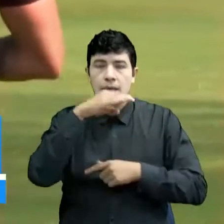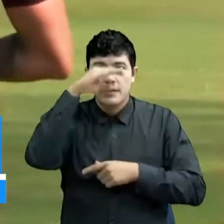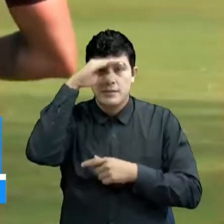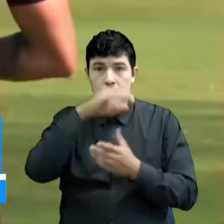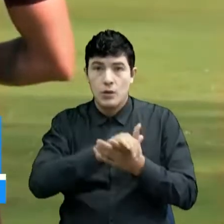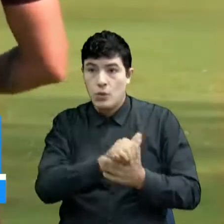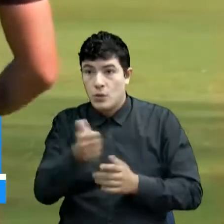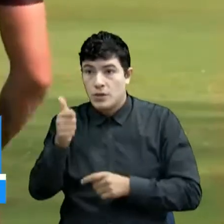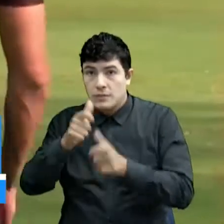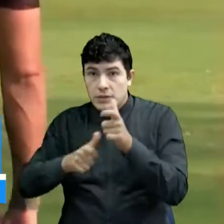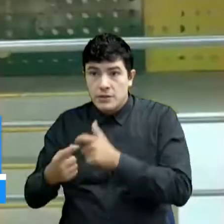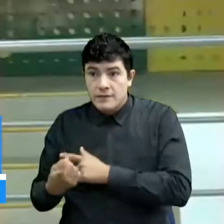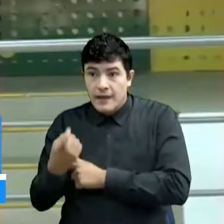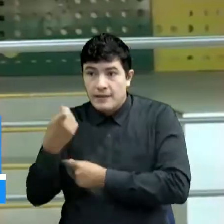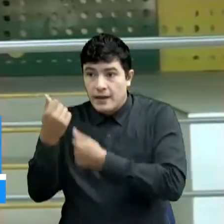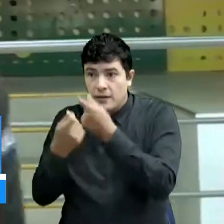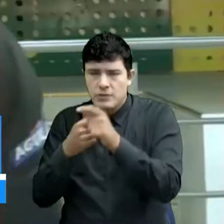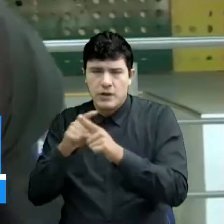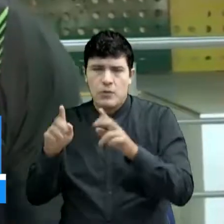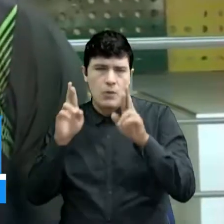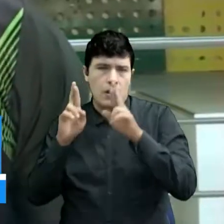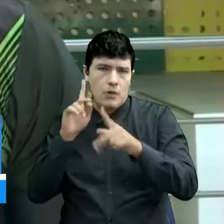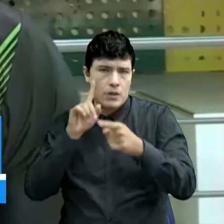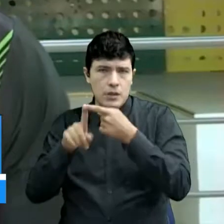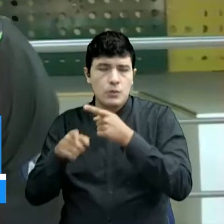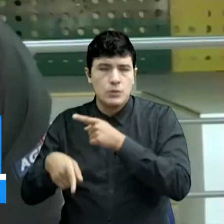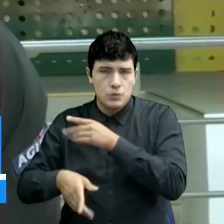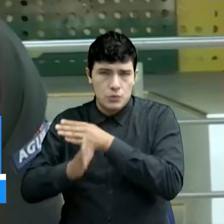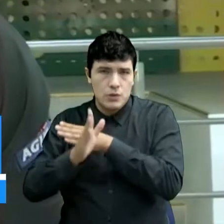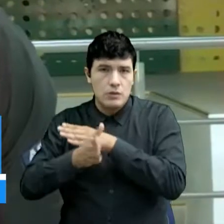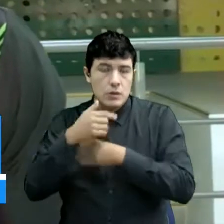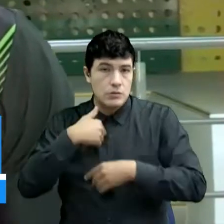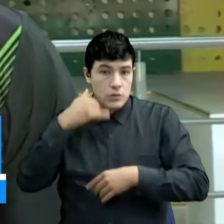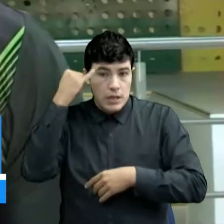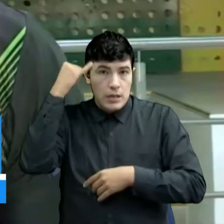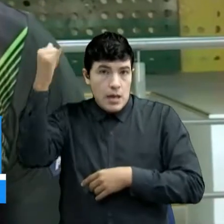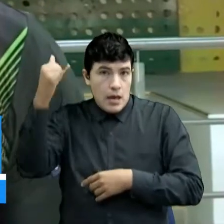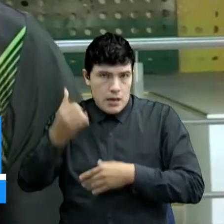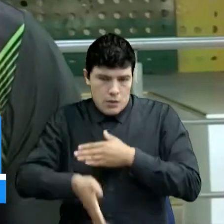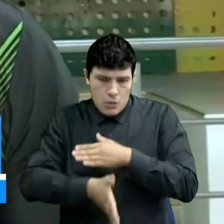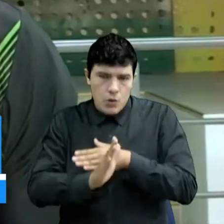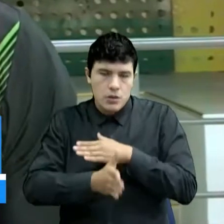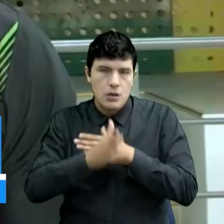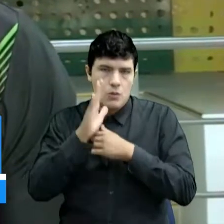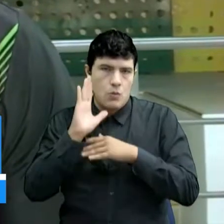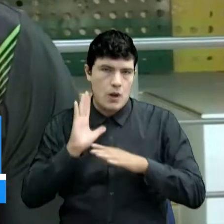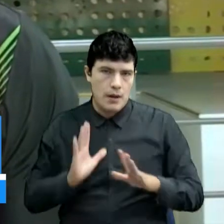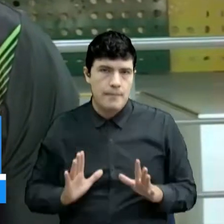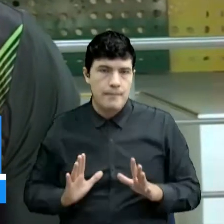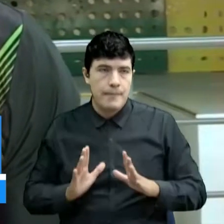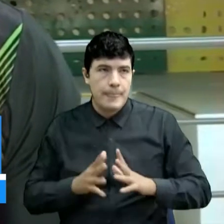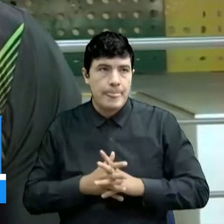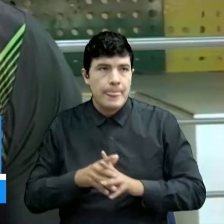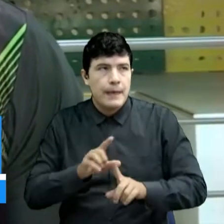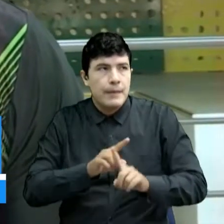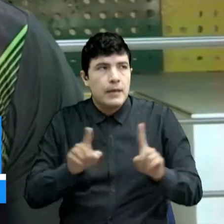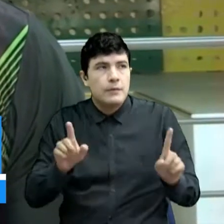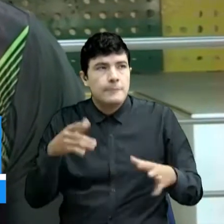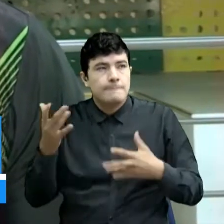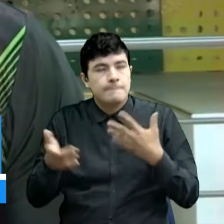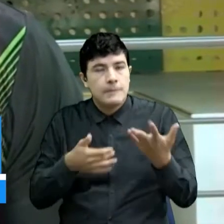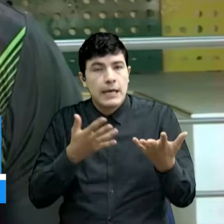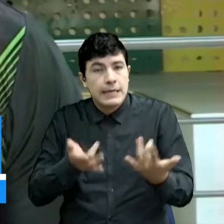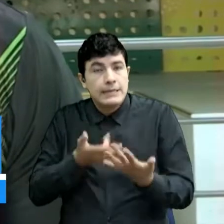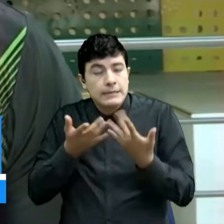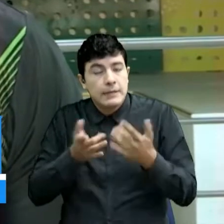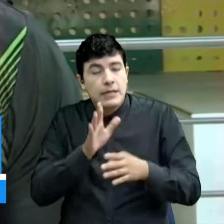negociado, esperan continuar. Pues la idea mía, me gustaría seguir, pero pues es esperar cómo